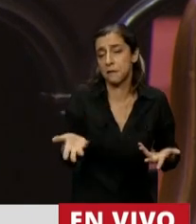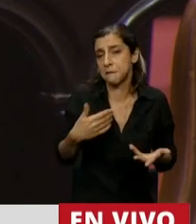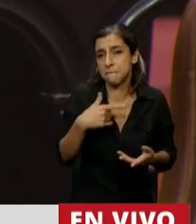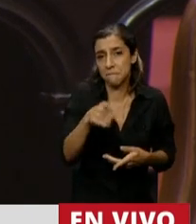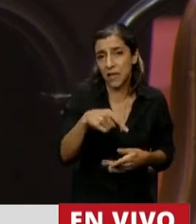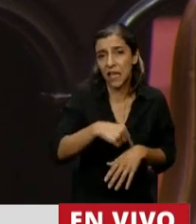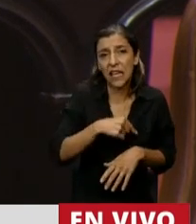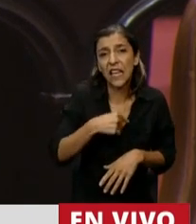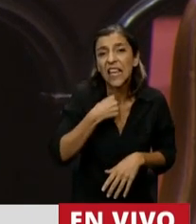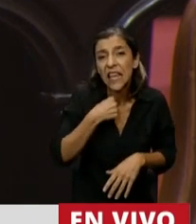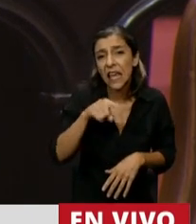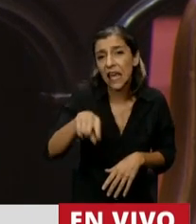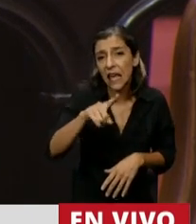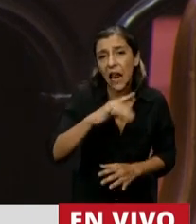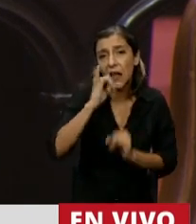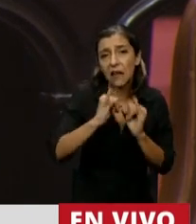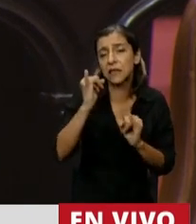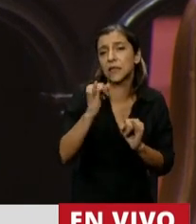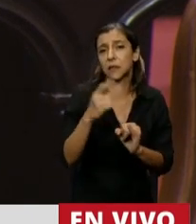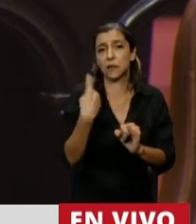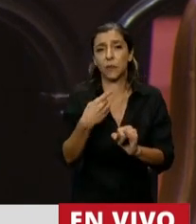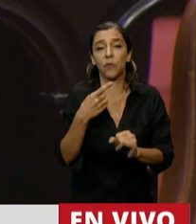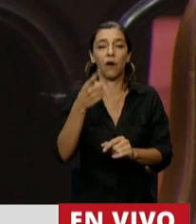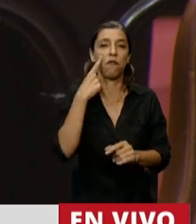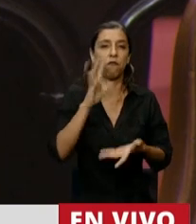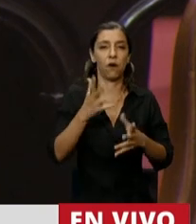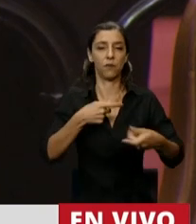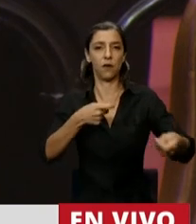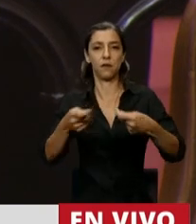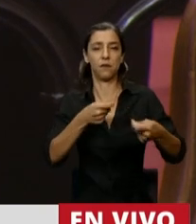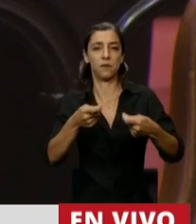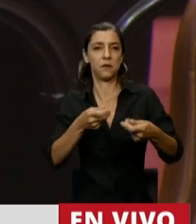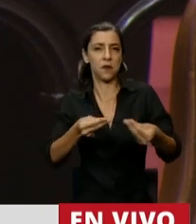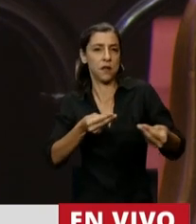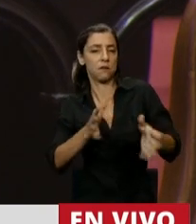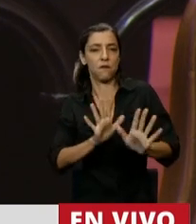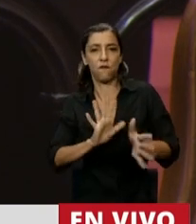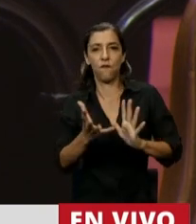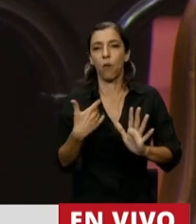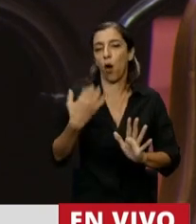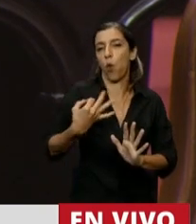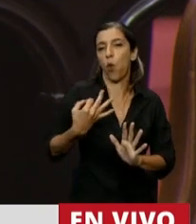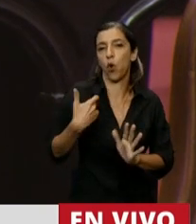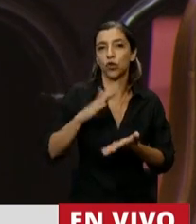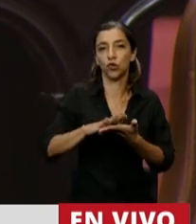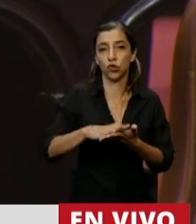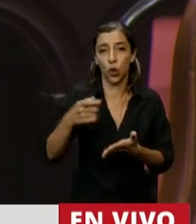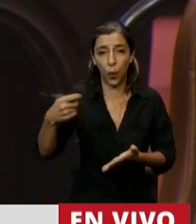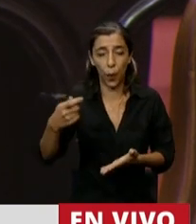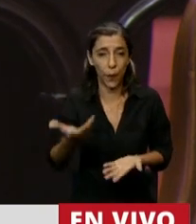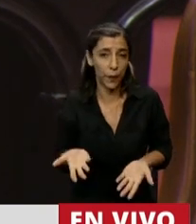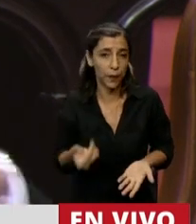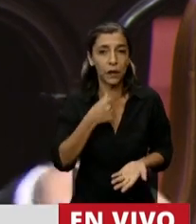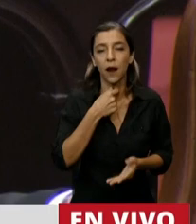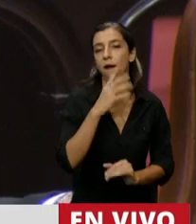querer explicarnos a nosotros cómo se administra un sistema previsional. Quieren darnos cátedra los mismos